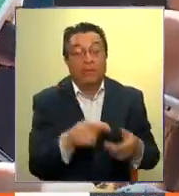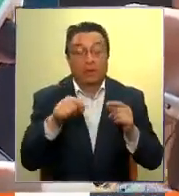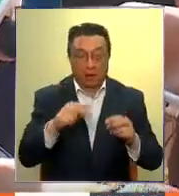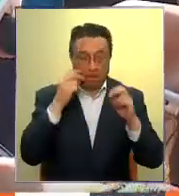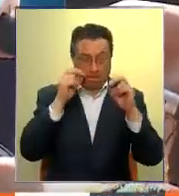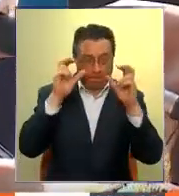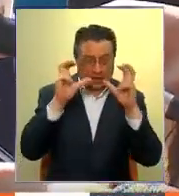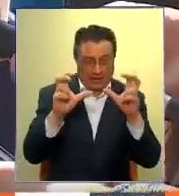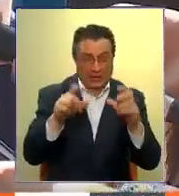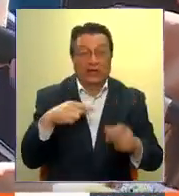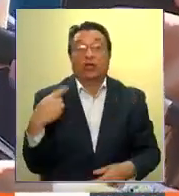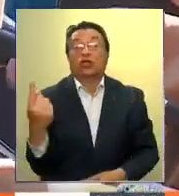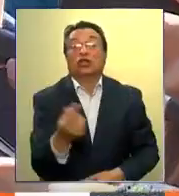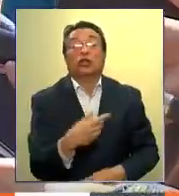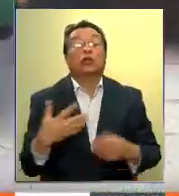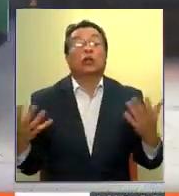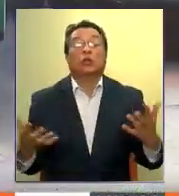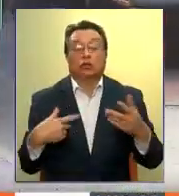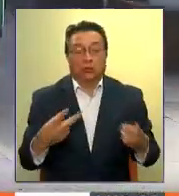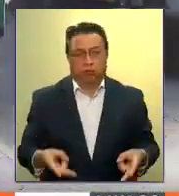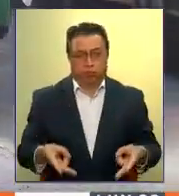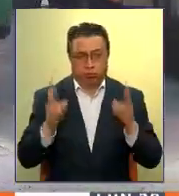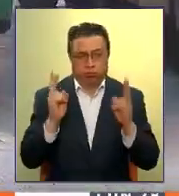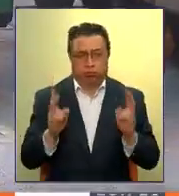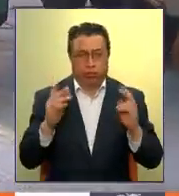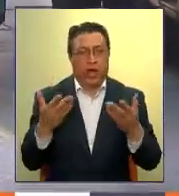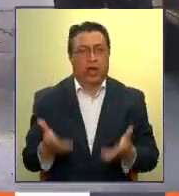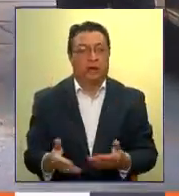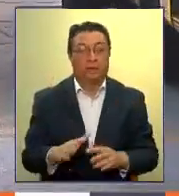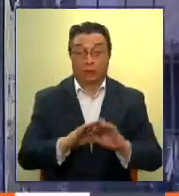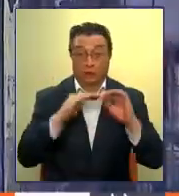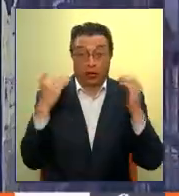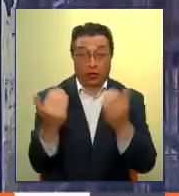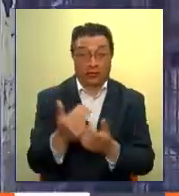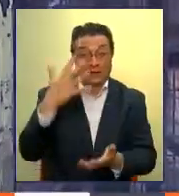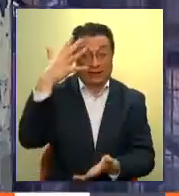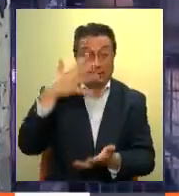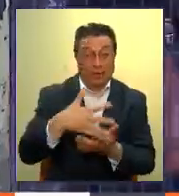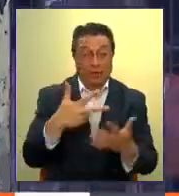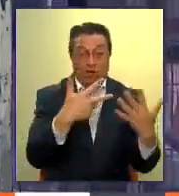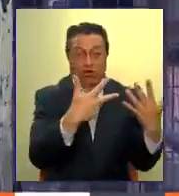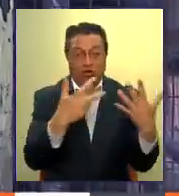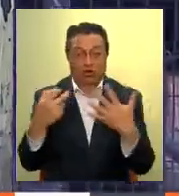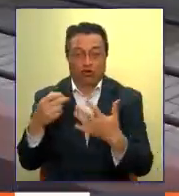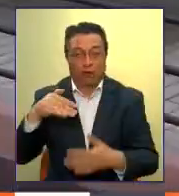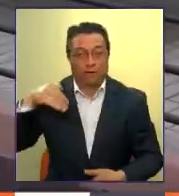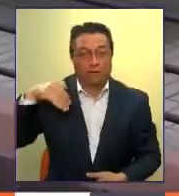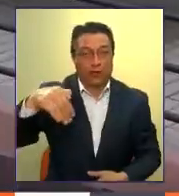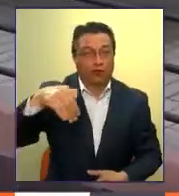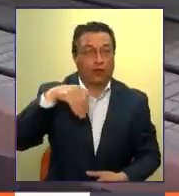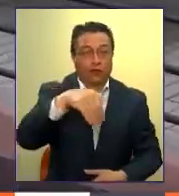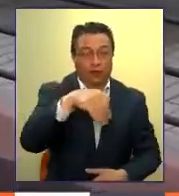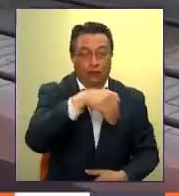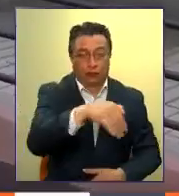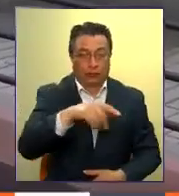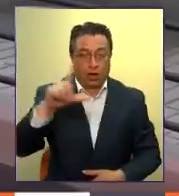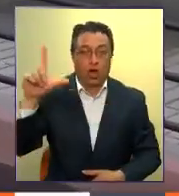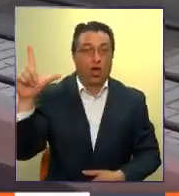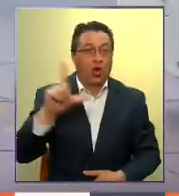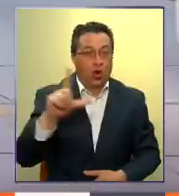capacidad del sistema está toda disponible en total serán 5 mil 800 los que saldrán a las calles a partir de este lunes